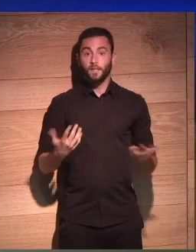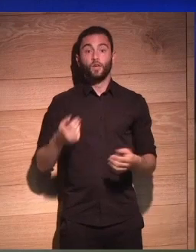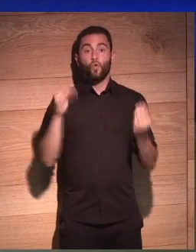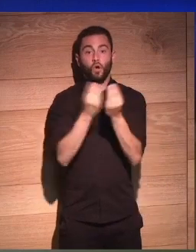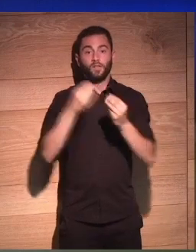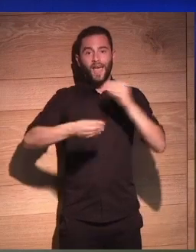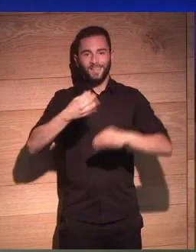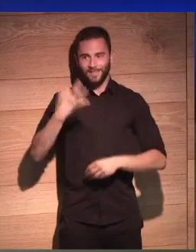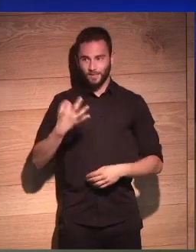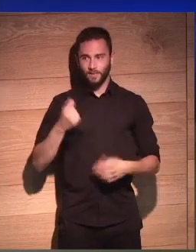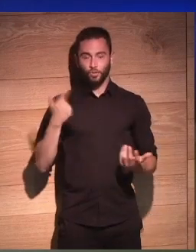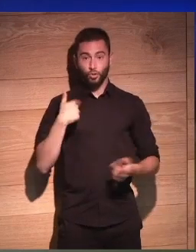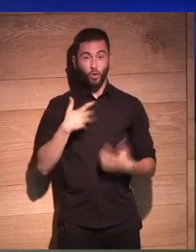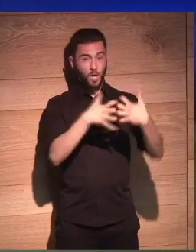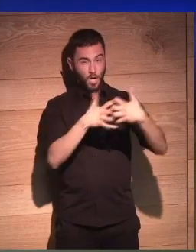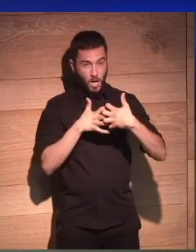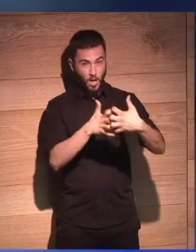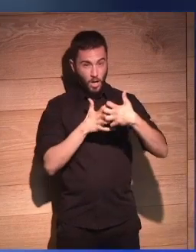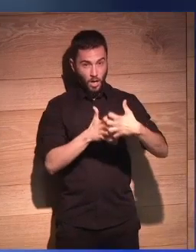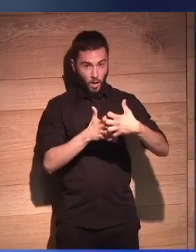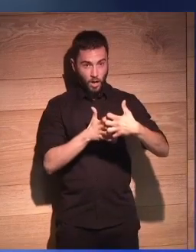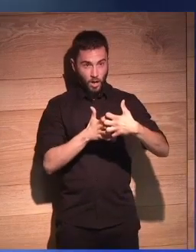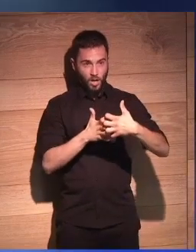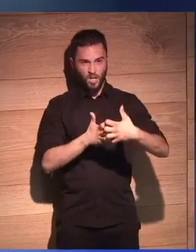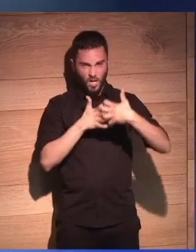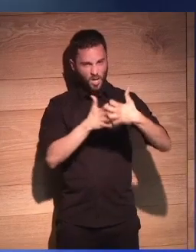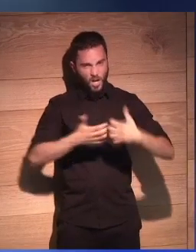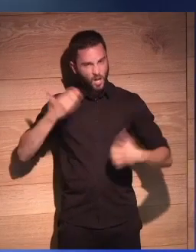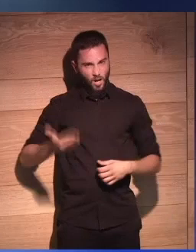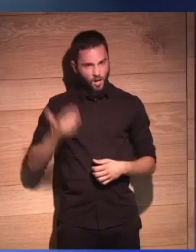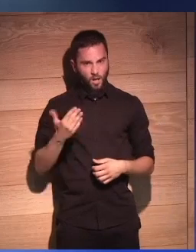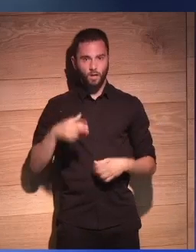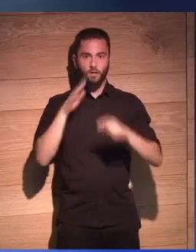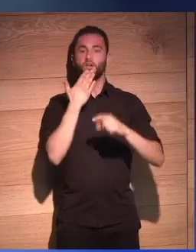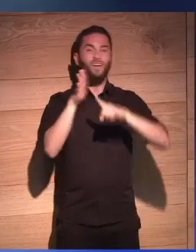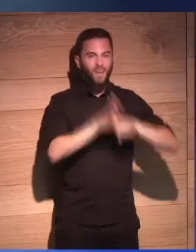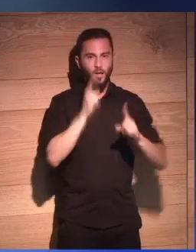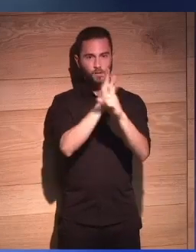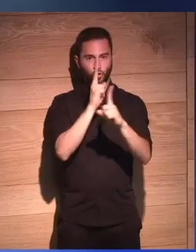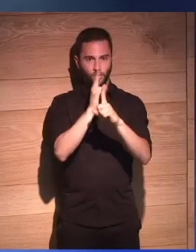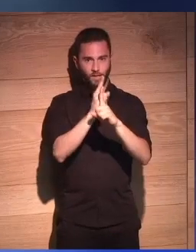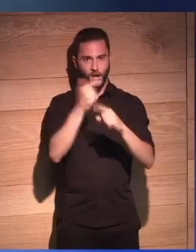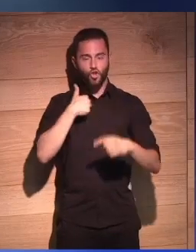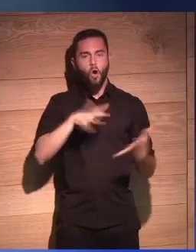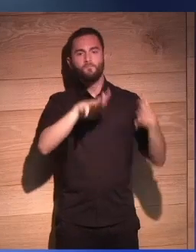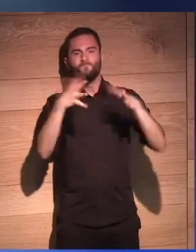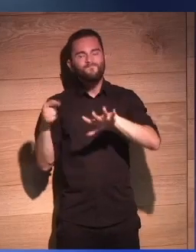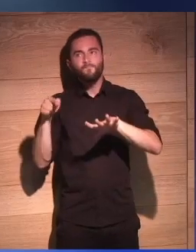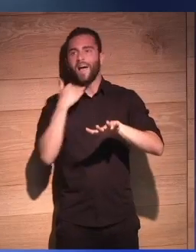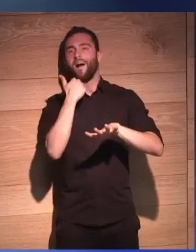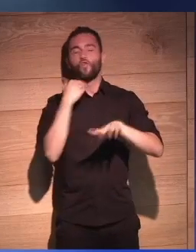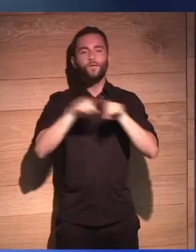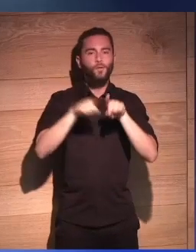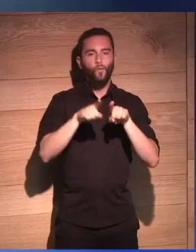yo, esta gran batalla, ¿no?, que esta cruzada contra el edadismo, yo no quiero que se convierta en algo